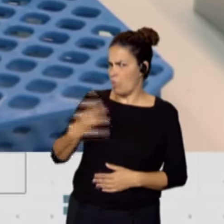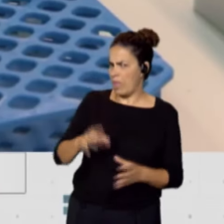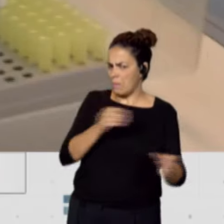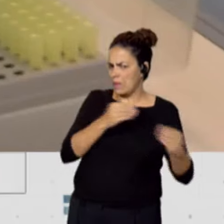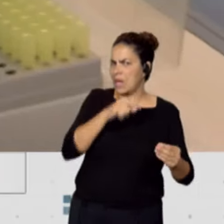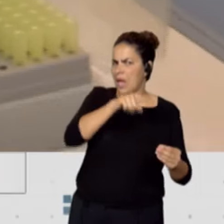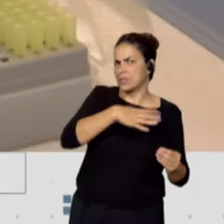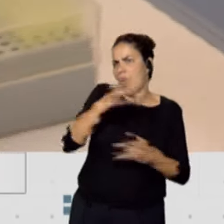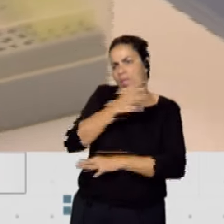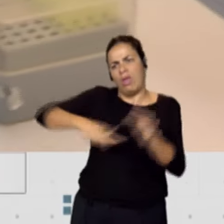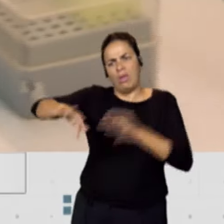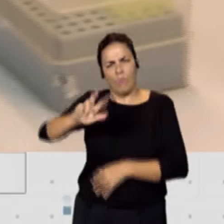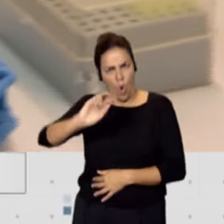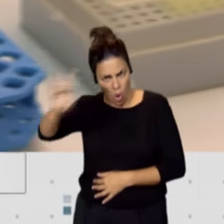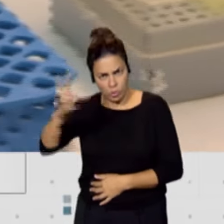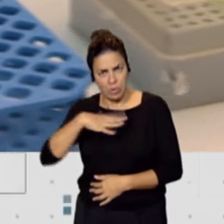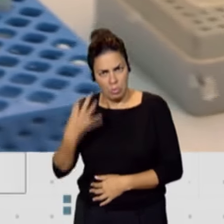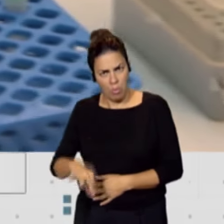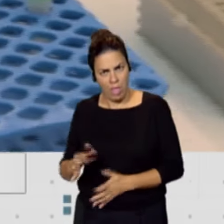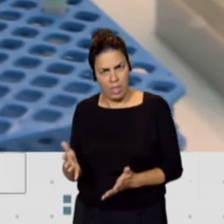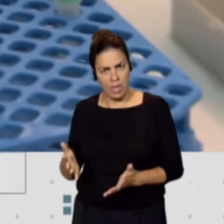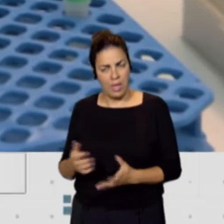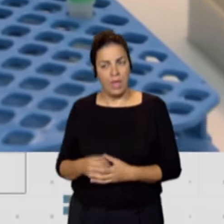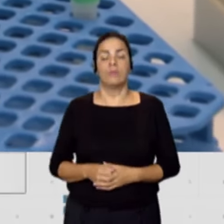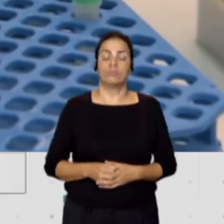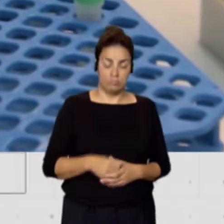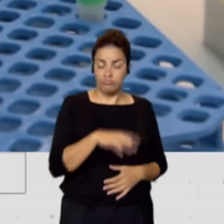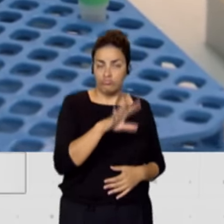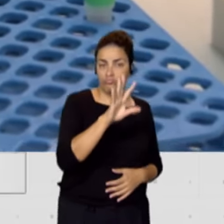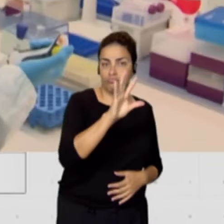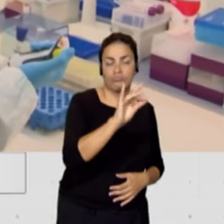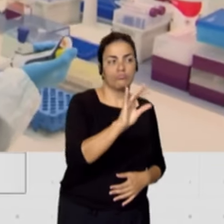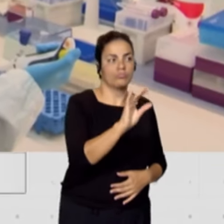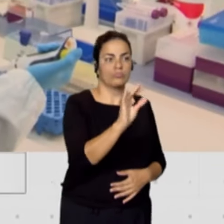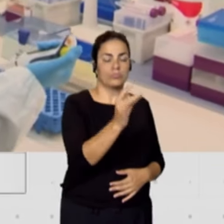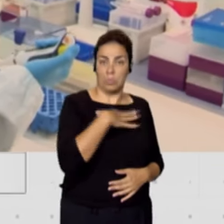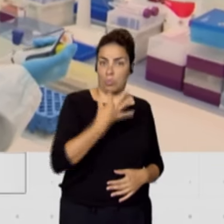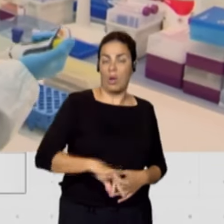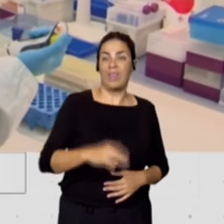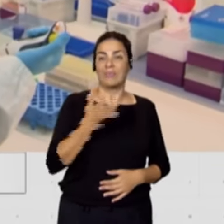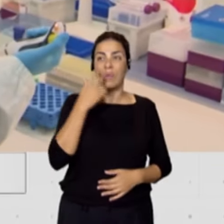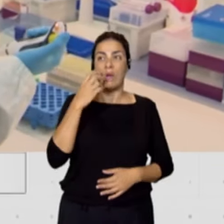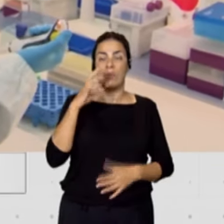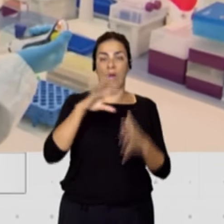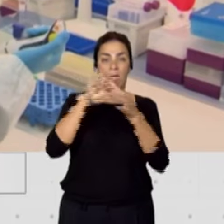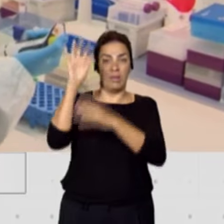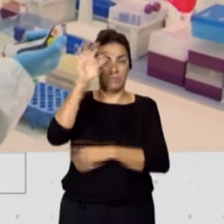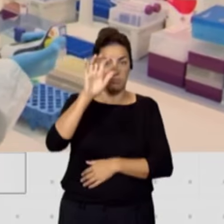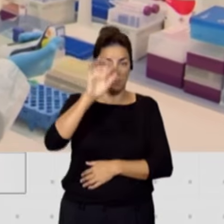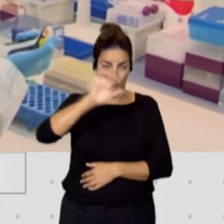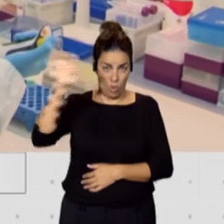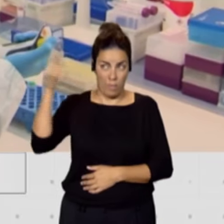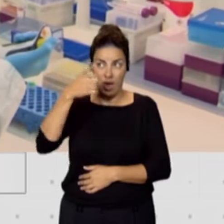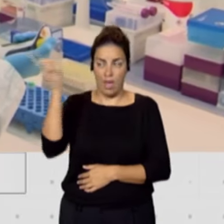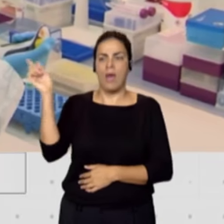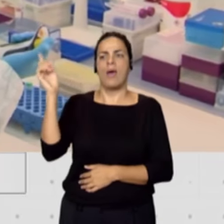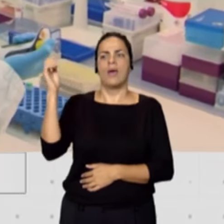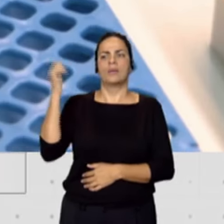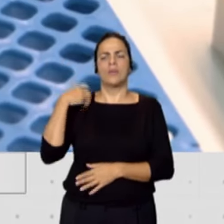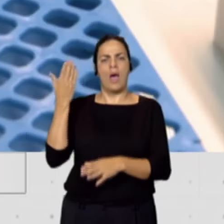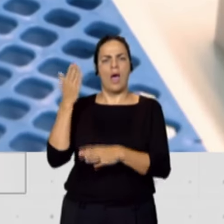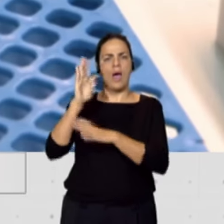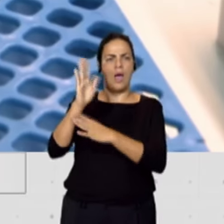compuestos por otra sustancia sí habría la posibilidad de hecho la Unión Europea pues ha planteado pues